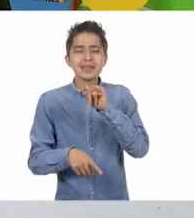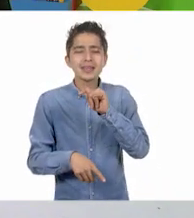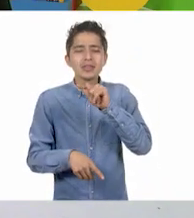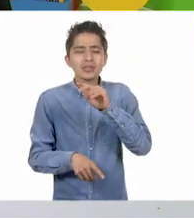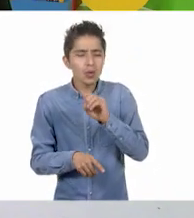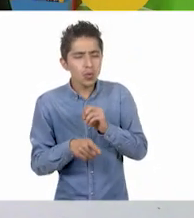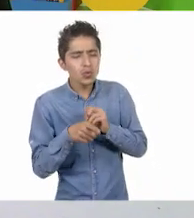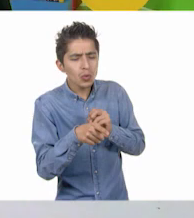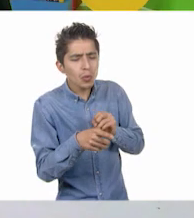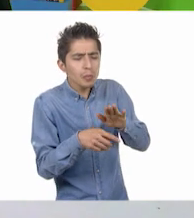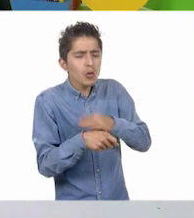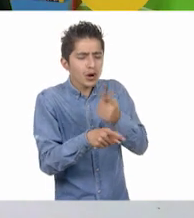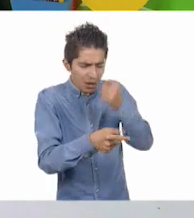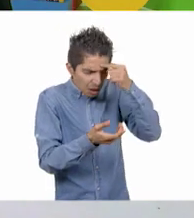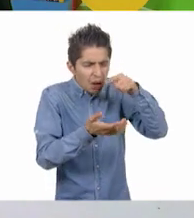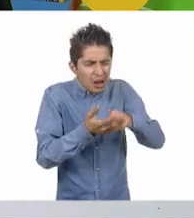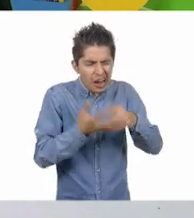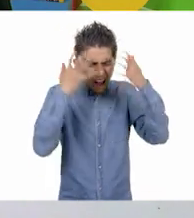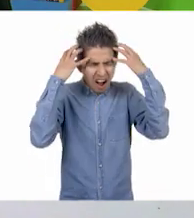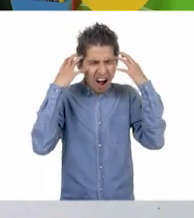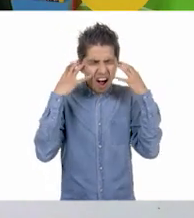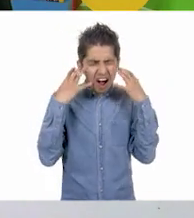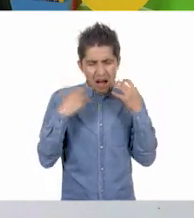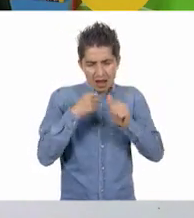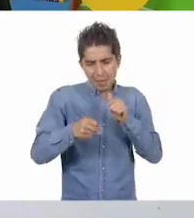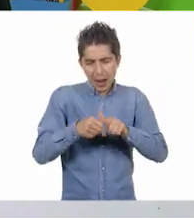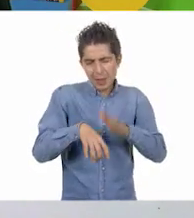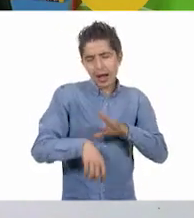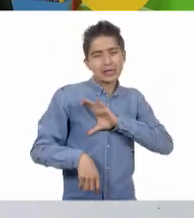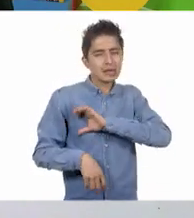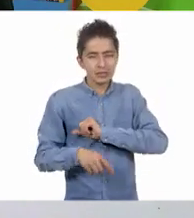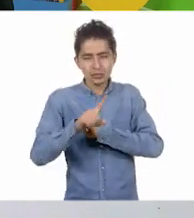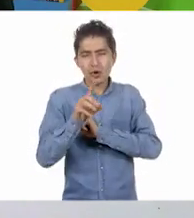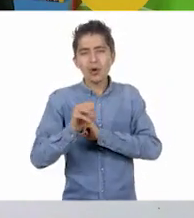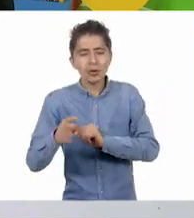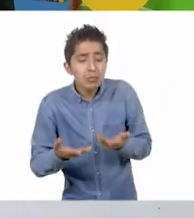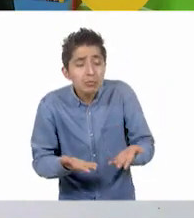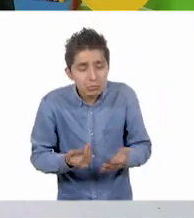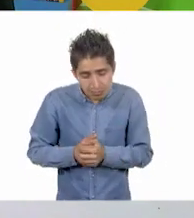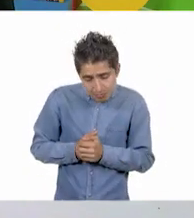¿Por qué crees que el león es tu animal favorito del zoológico?